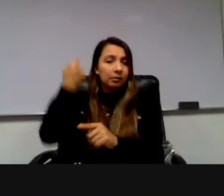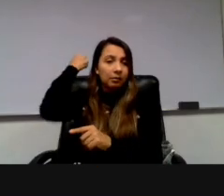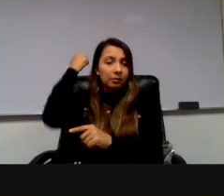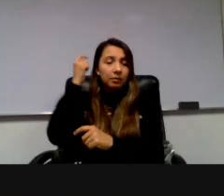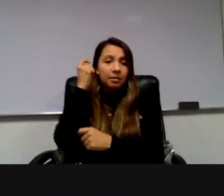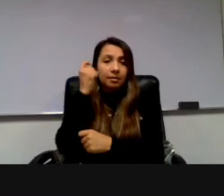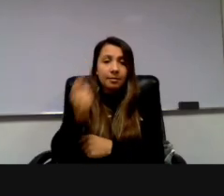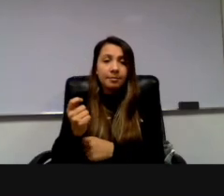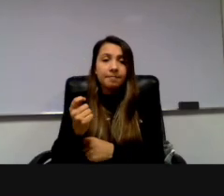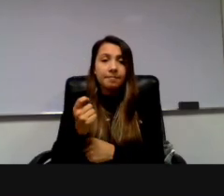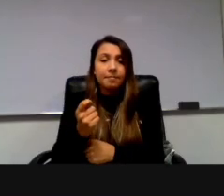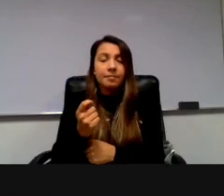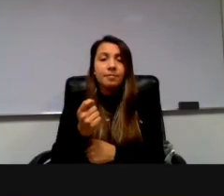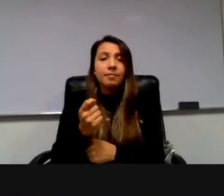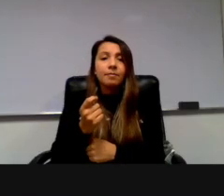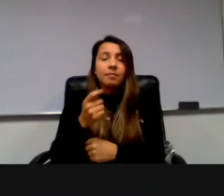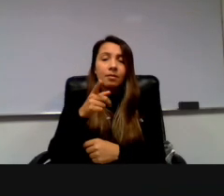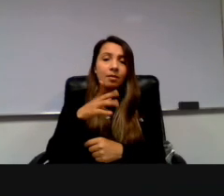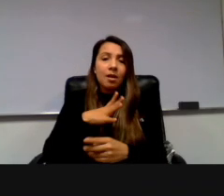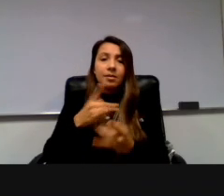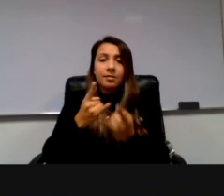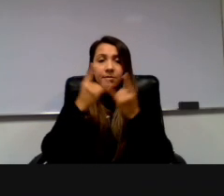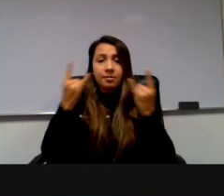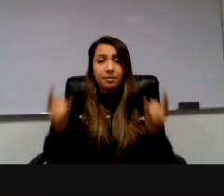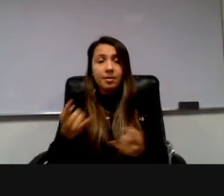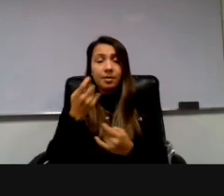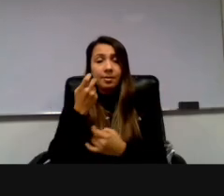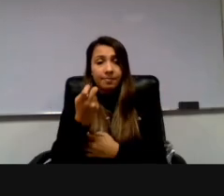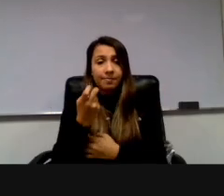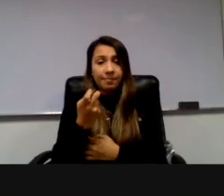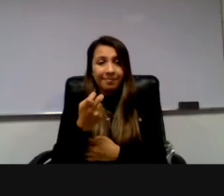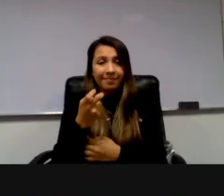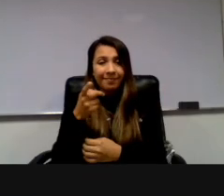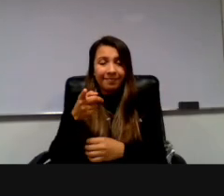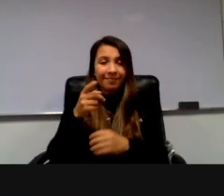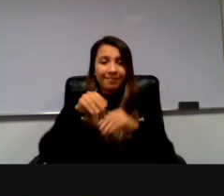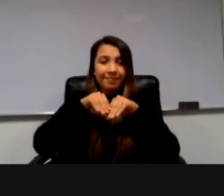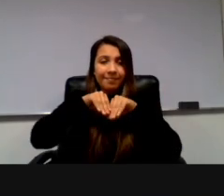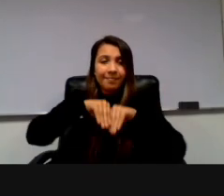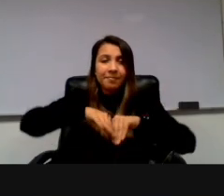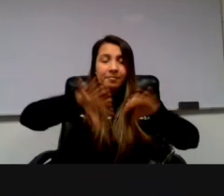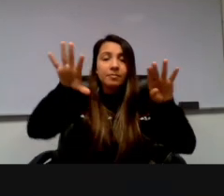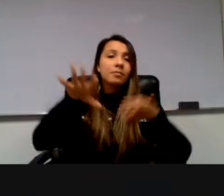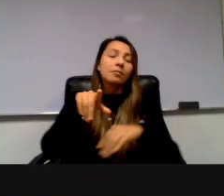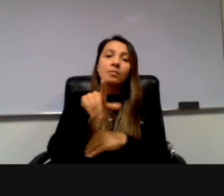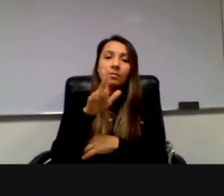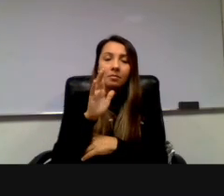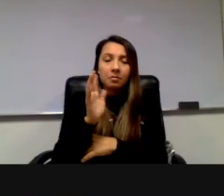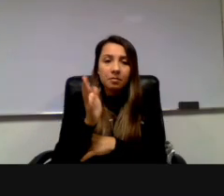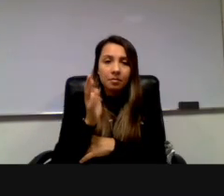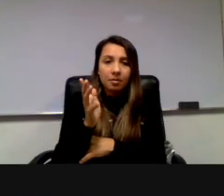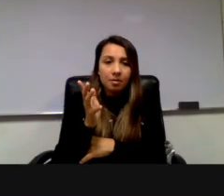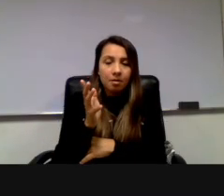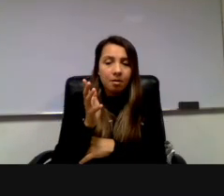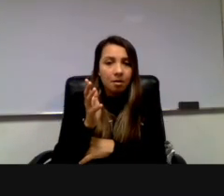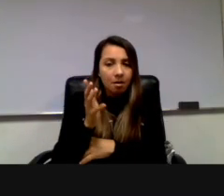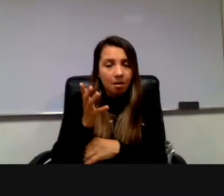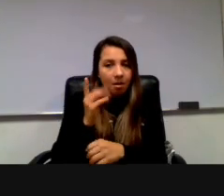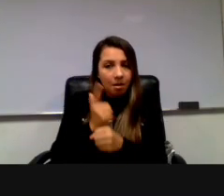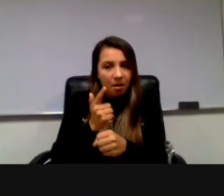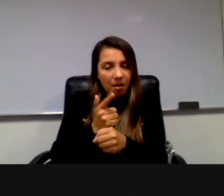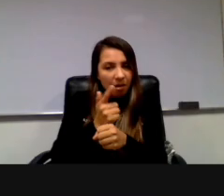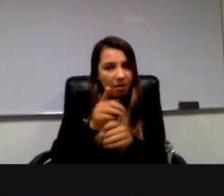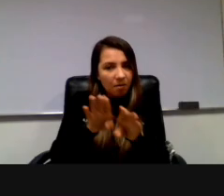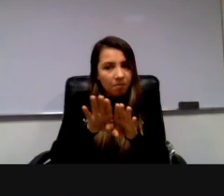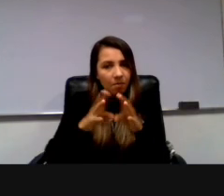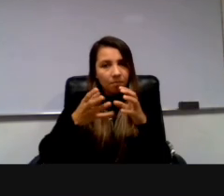¿no? Y entonces, con la publicación de estos artículos, ellos dan origen a la disciplina de la evolución molecular.